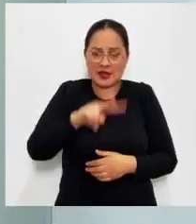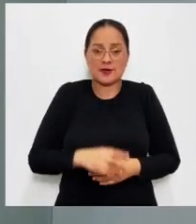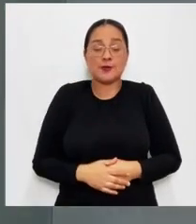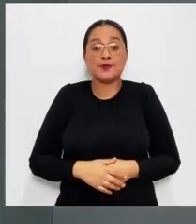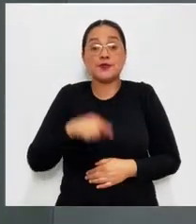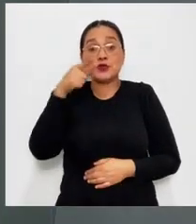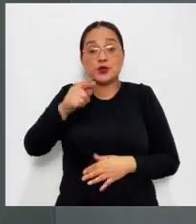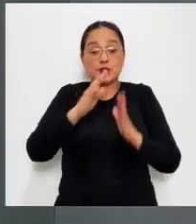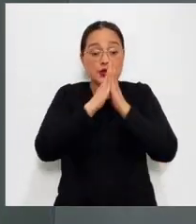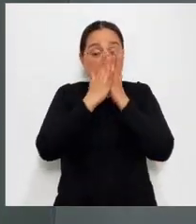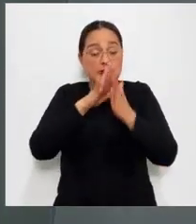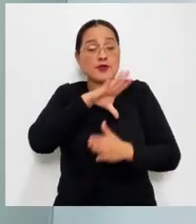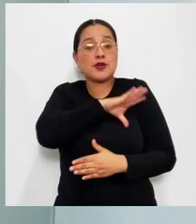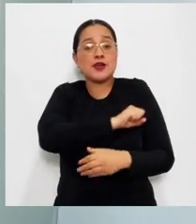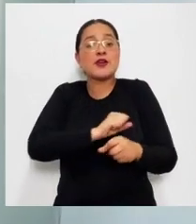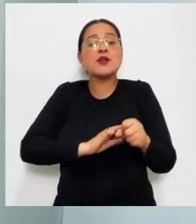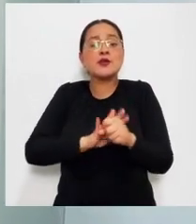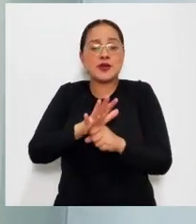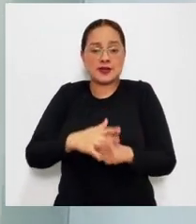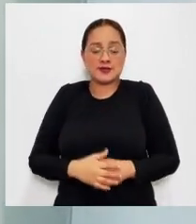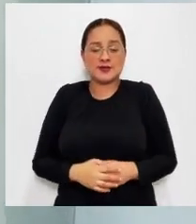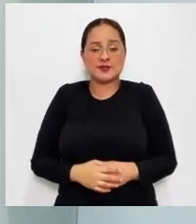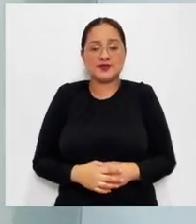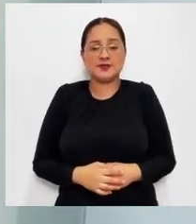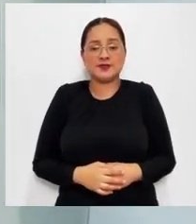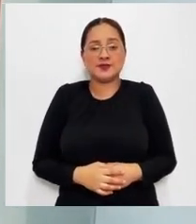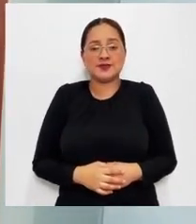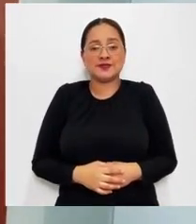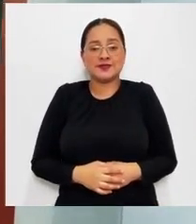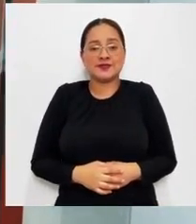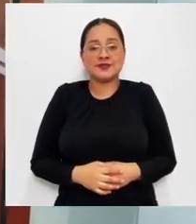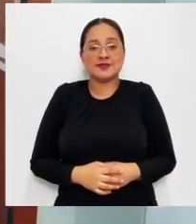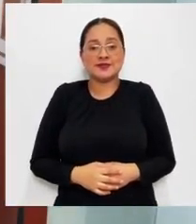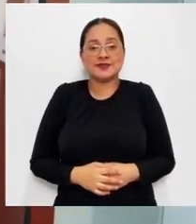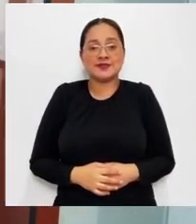país. ¿Cuál es tu libro favorito? Mi libro favorito,